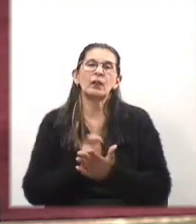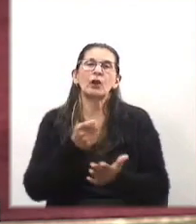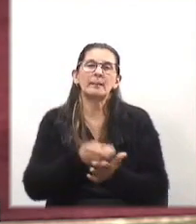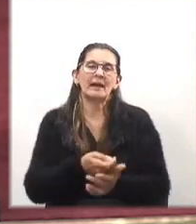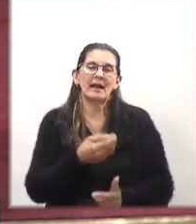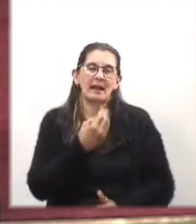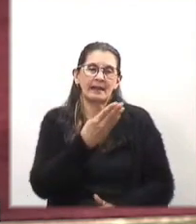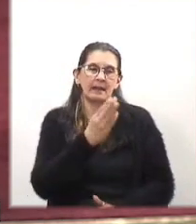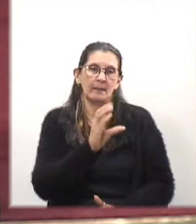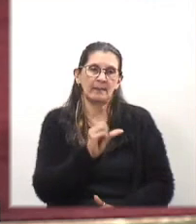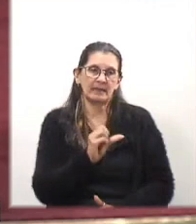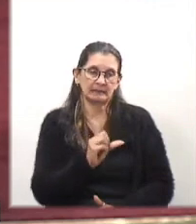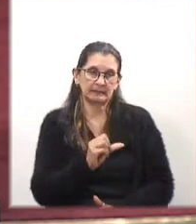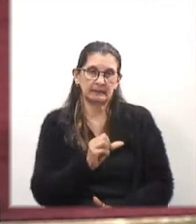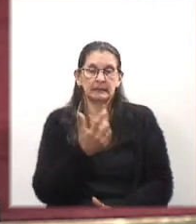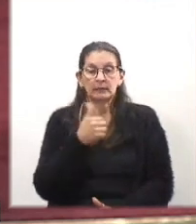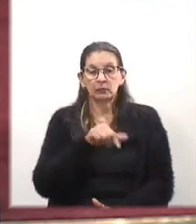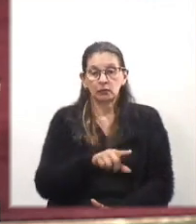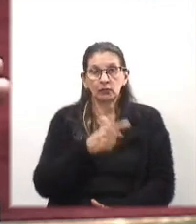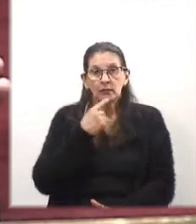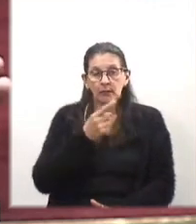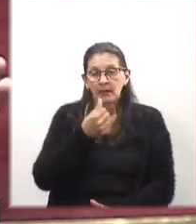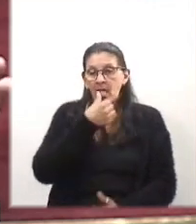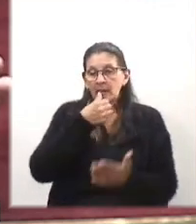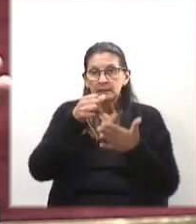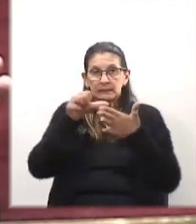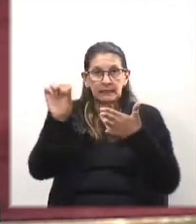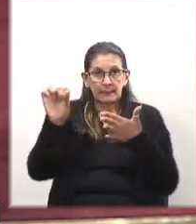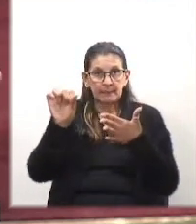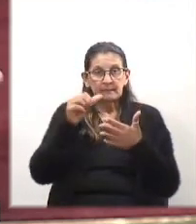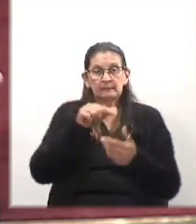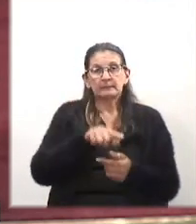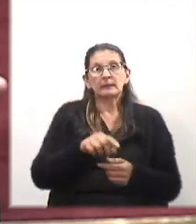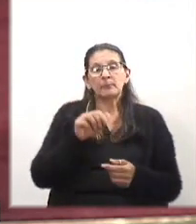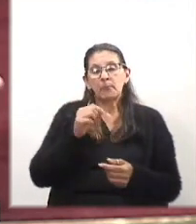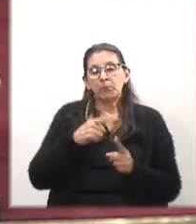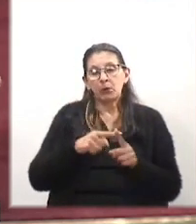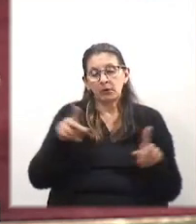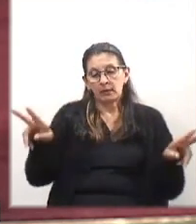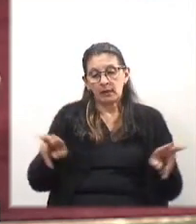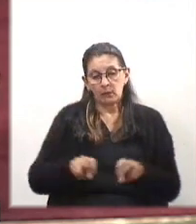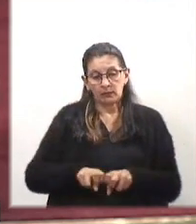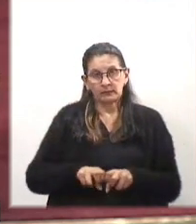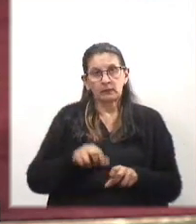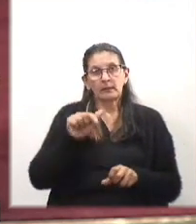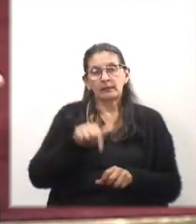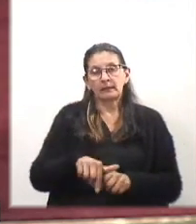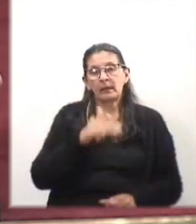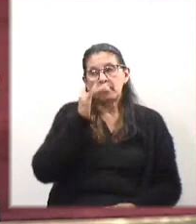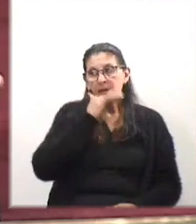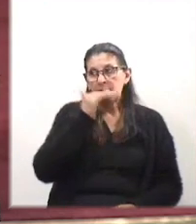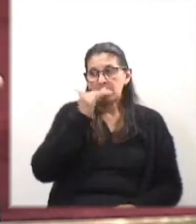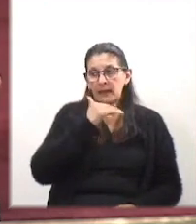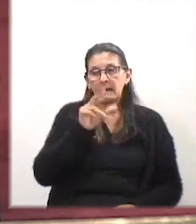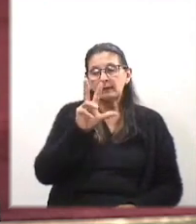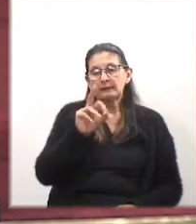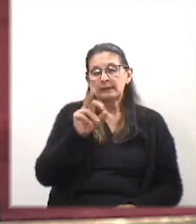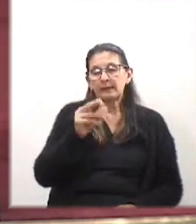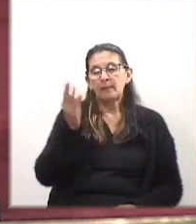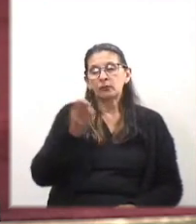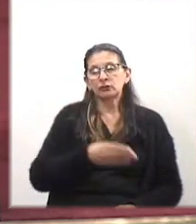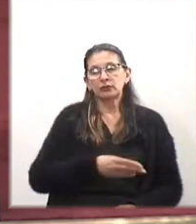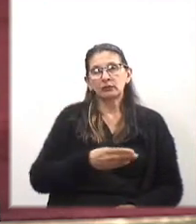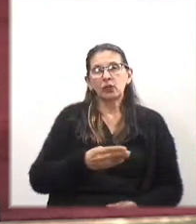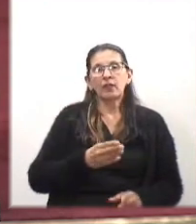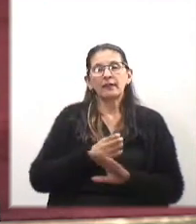en BPS. En lo que tiene que ver con los timbres, la recaudación por este concepto representa para la caja hoy un 30% de los